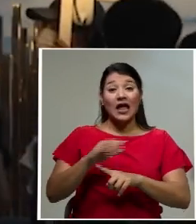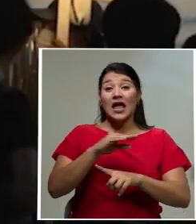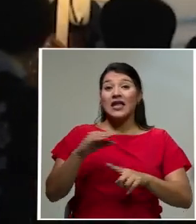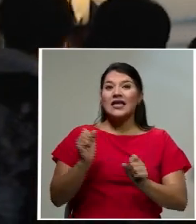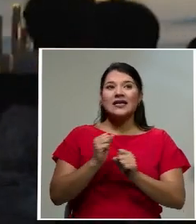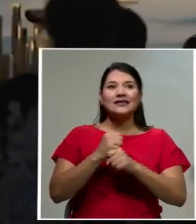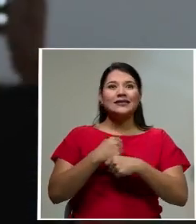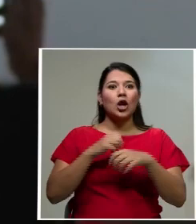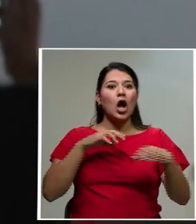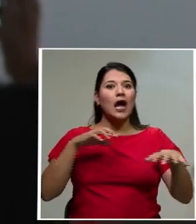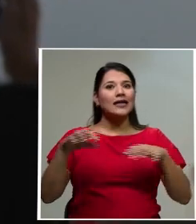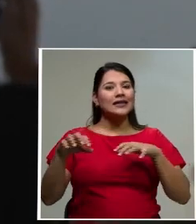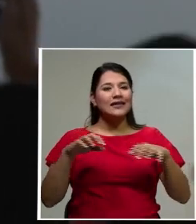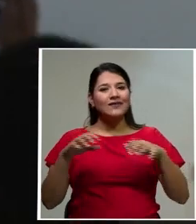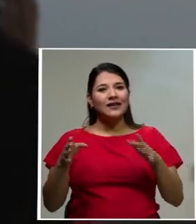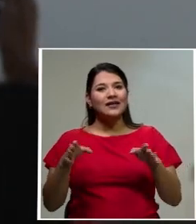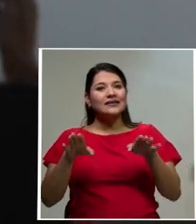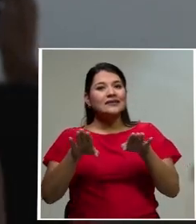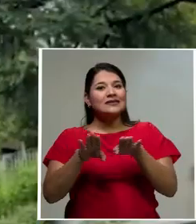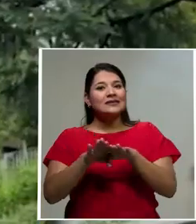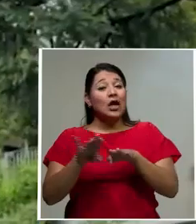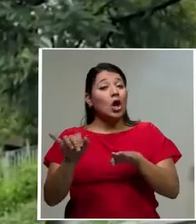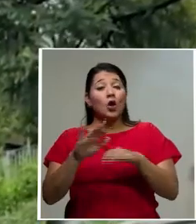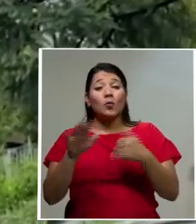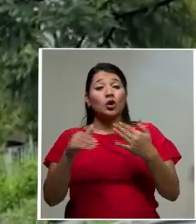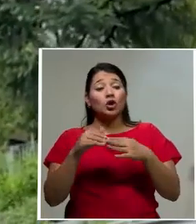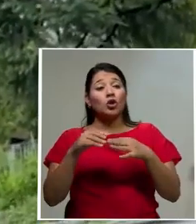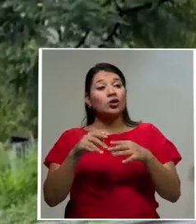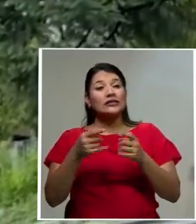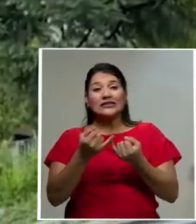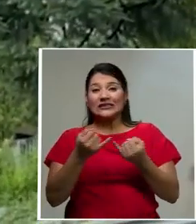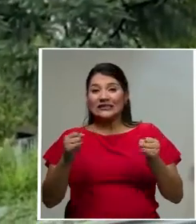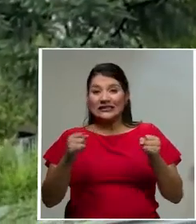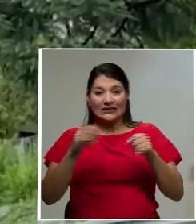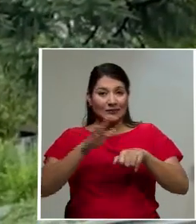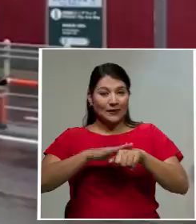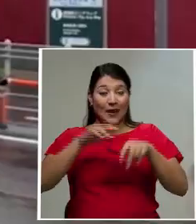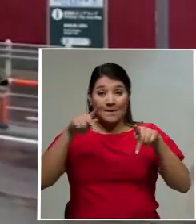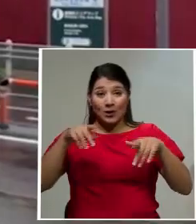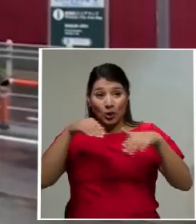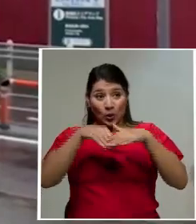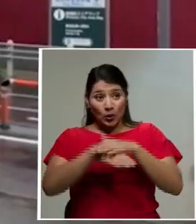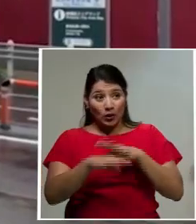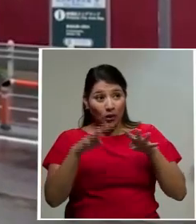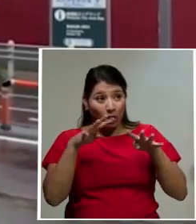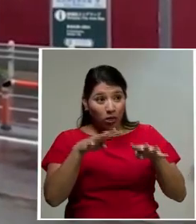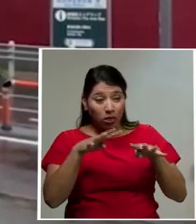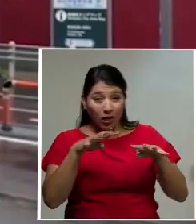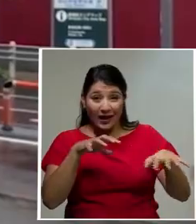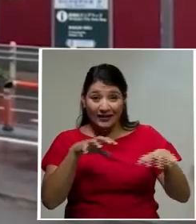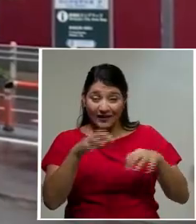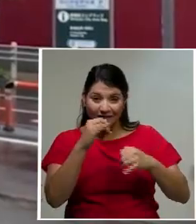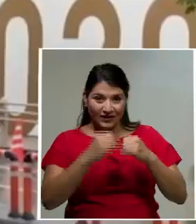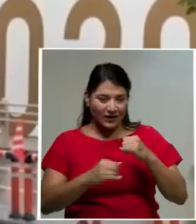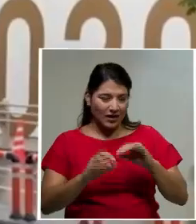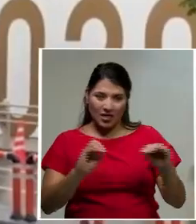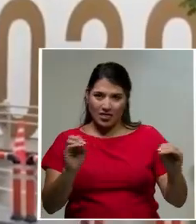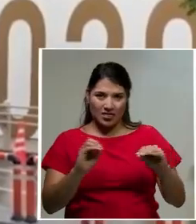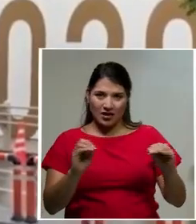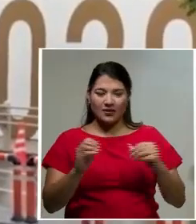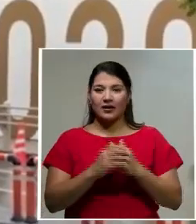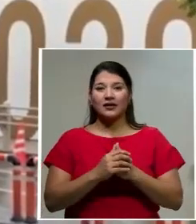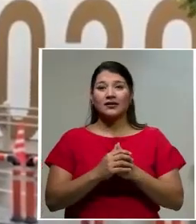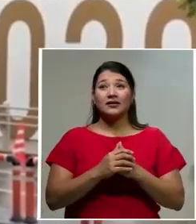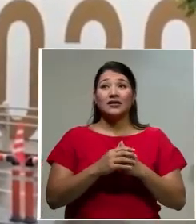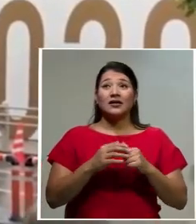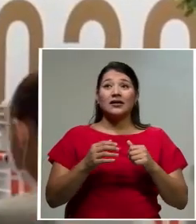todo el evento, desde lejos. Sin visitantes extranjeros ni público local en la mayoría de los eventos, el aliento desde